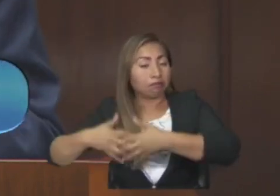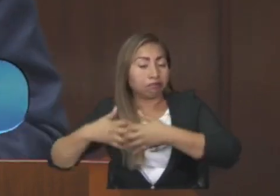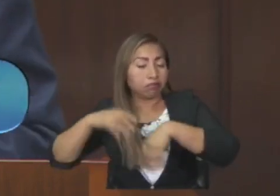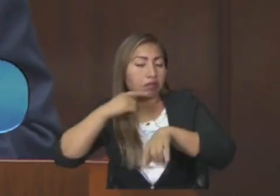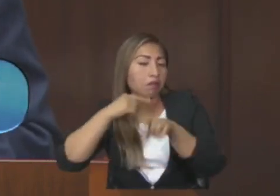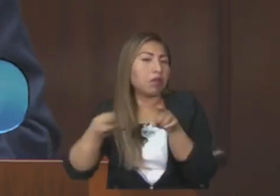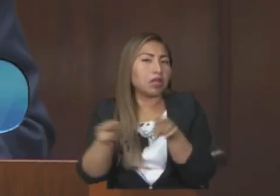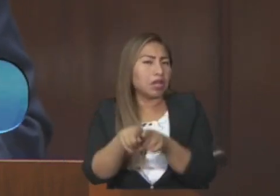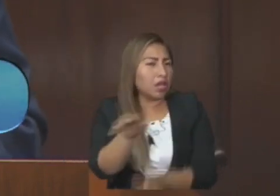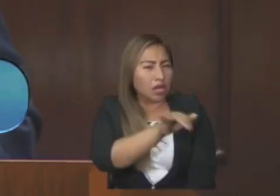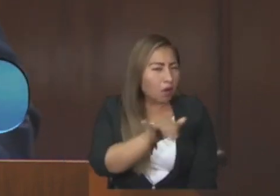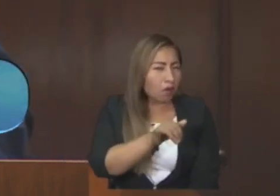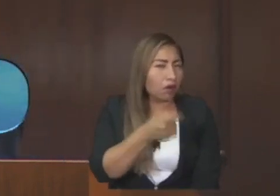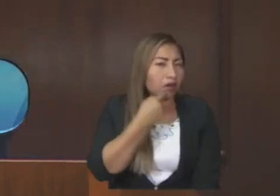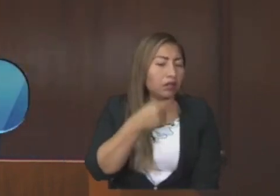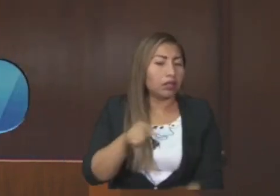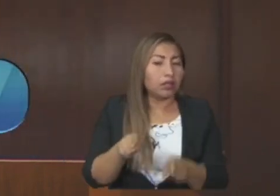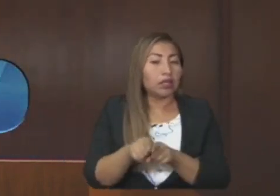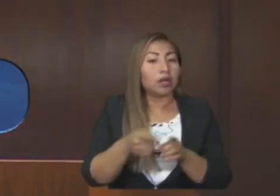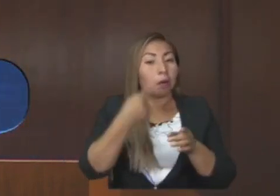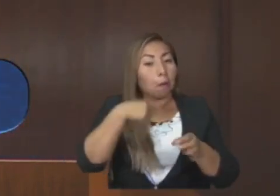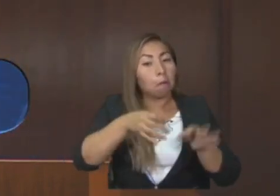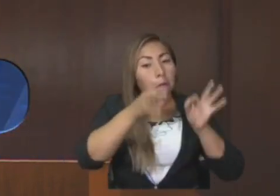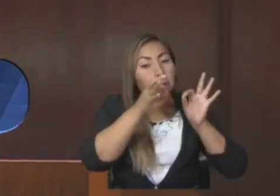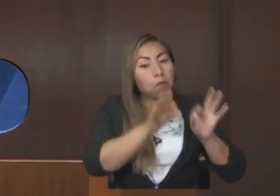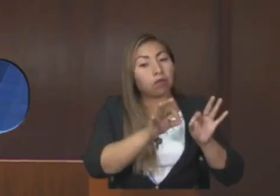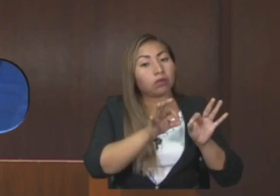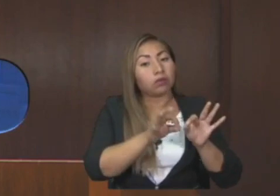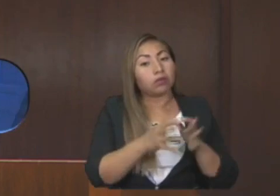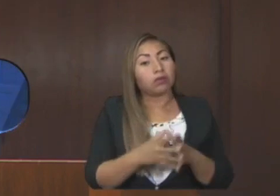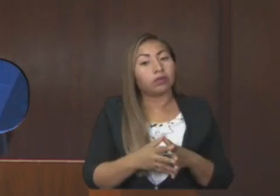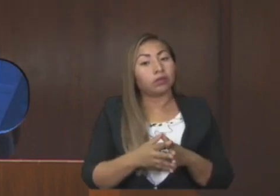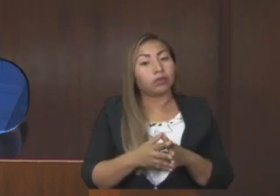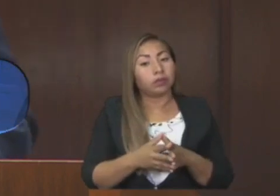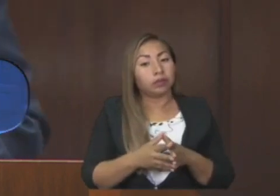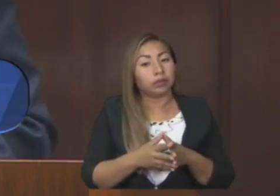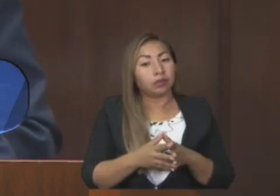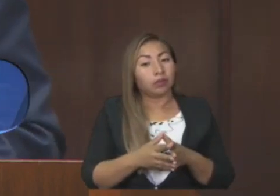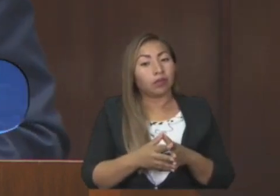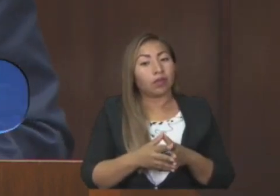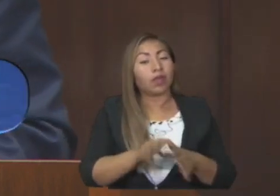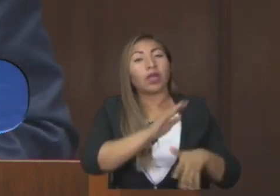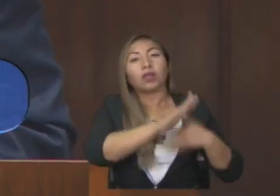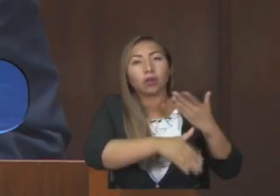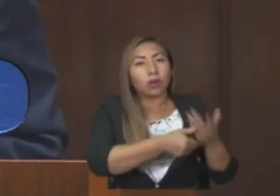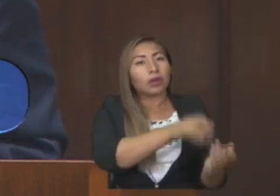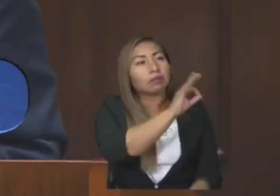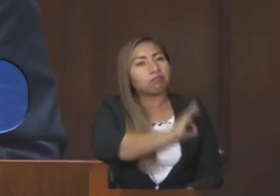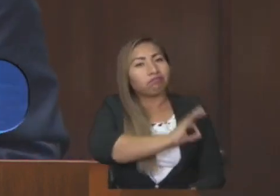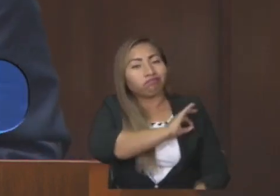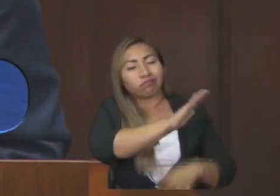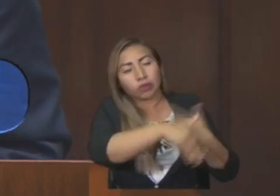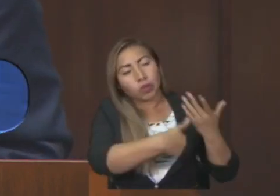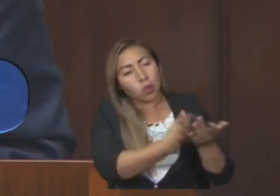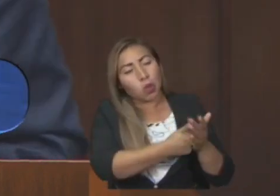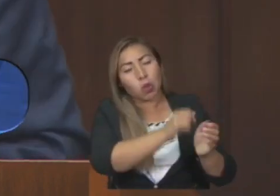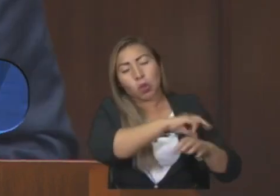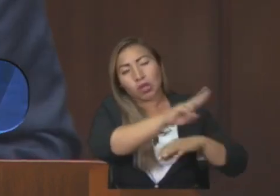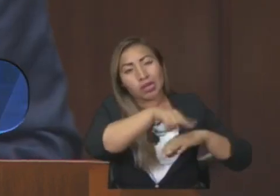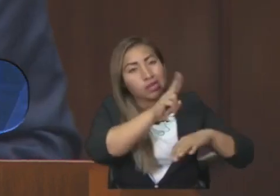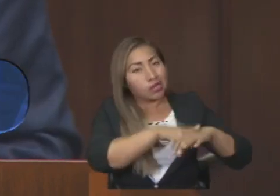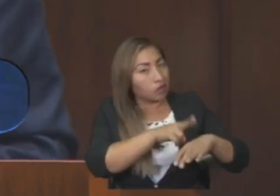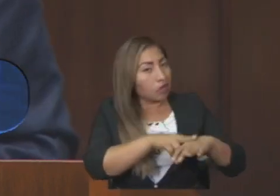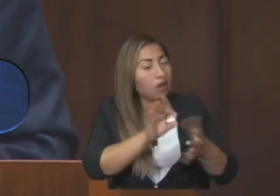tiempo y sobre todo garantice la defensa de los intereses nacionales, porque al final es el pueblo